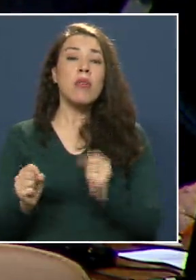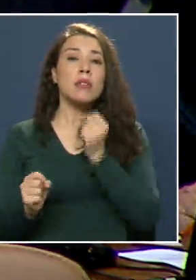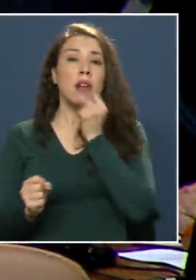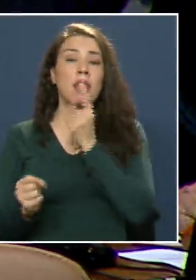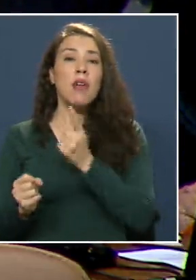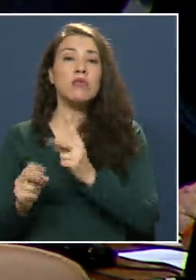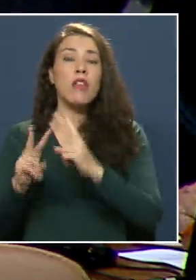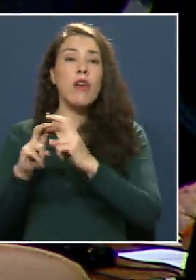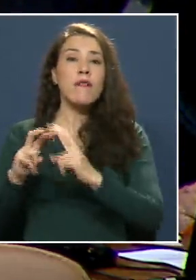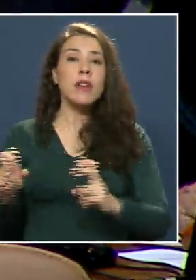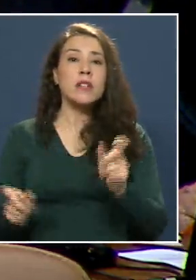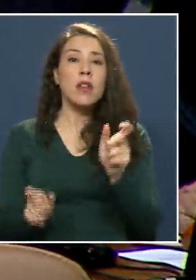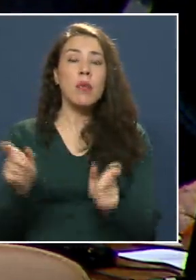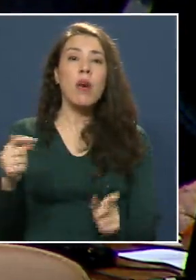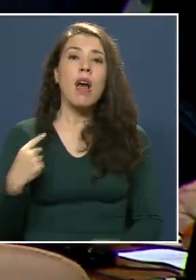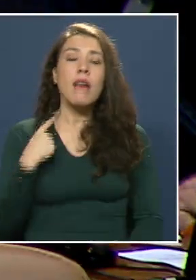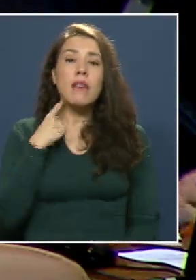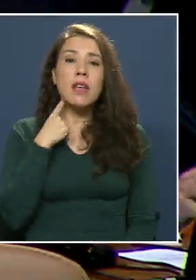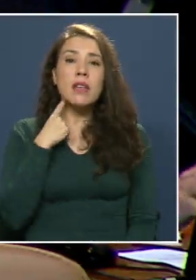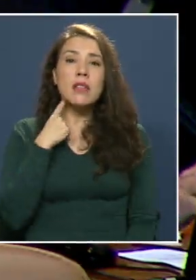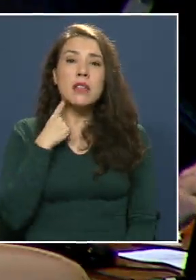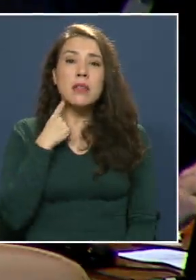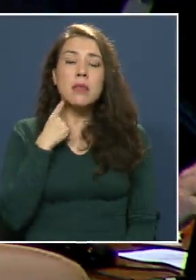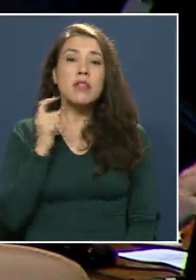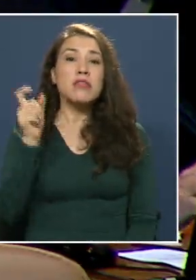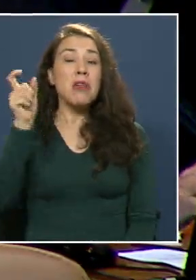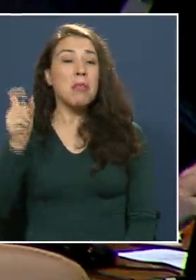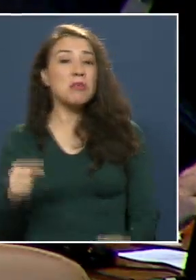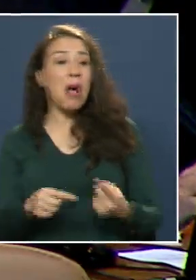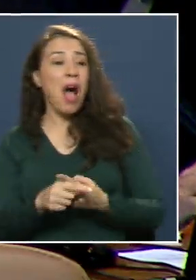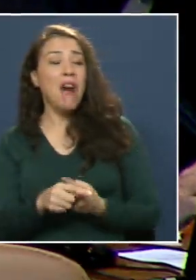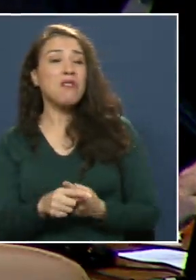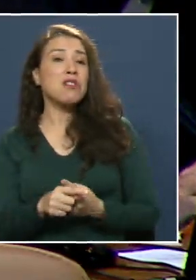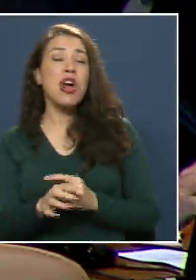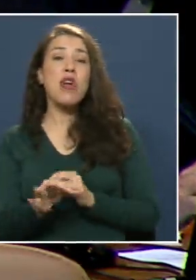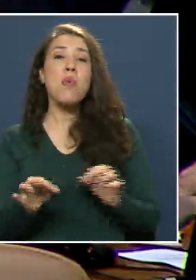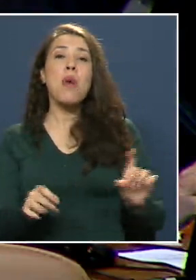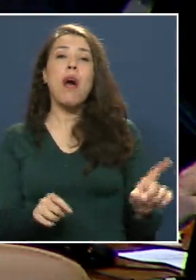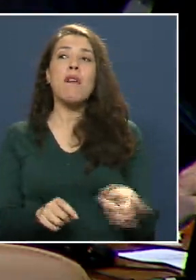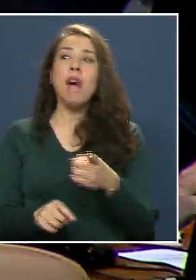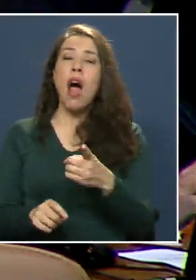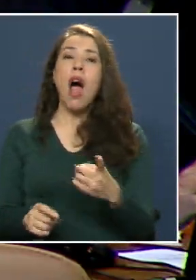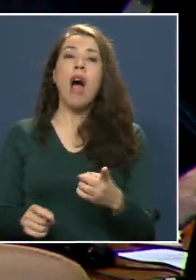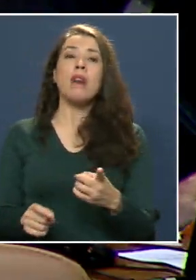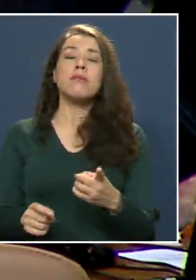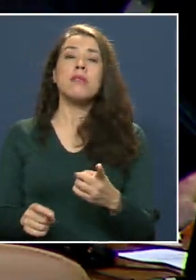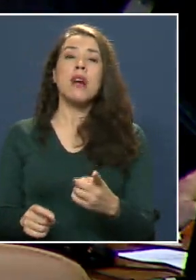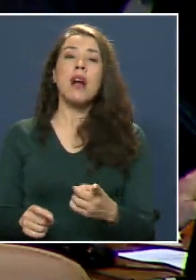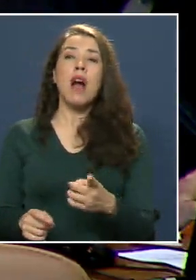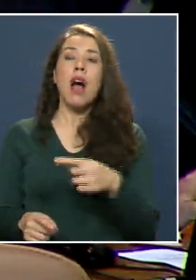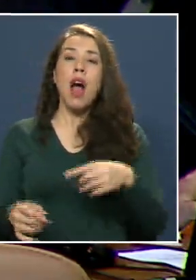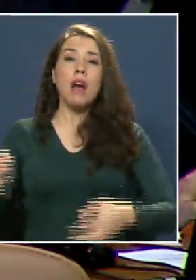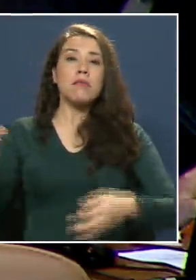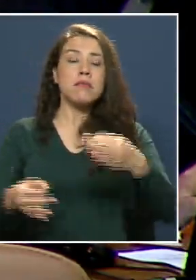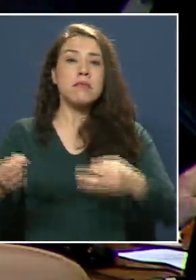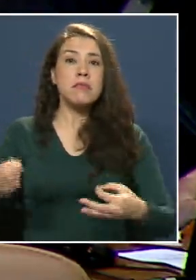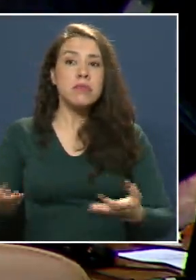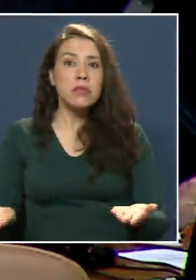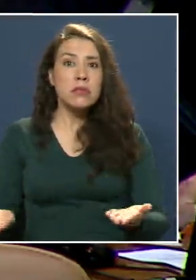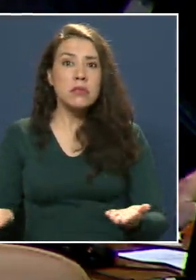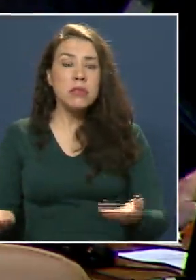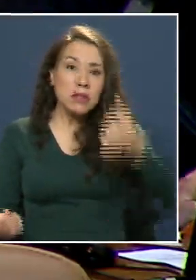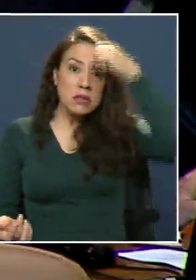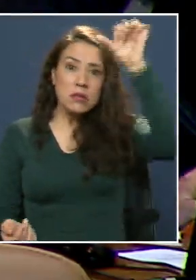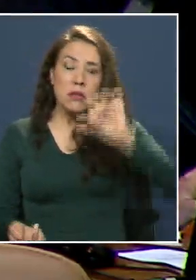por sus víctimas y por tanto sus agresores nunca responden de los hechos cometidos. Por esta razón, y